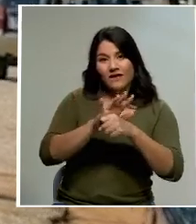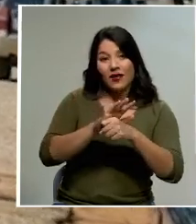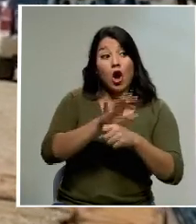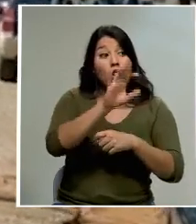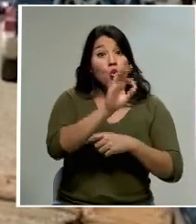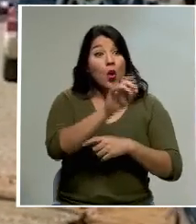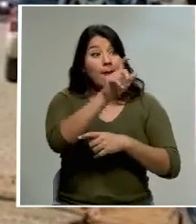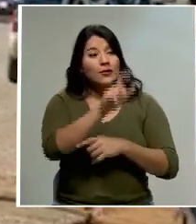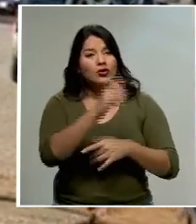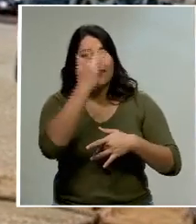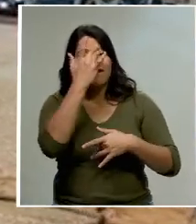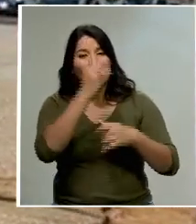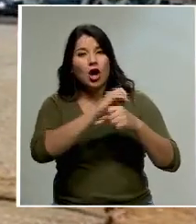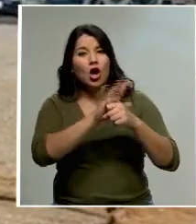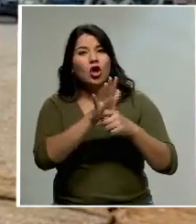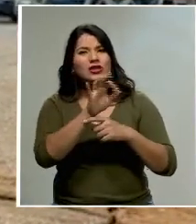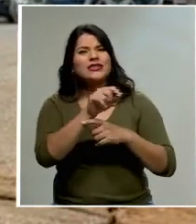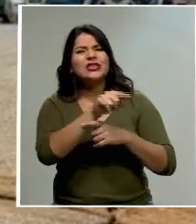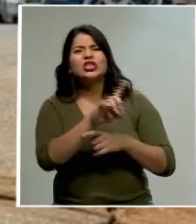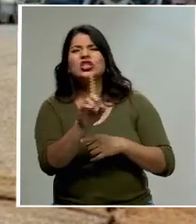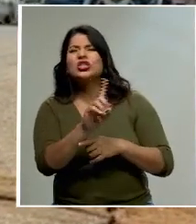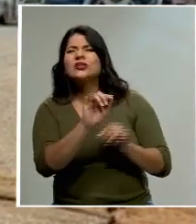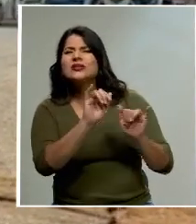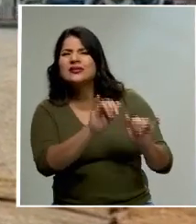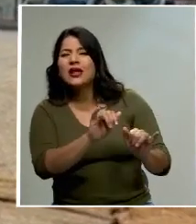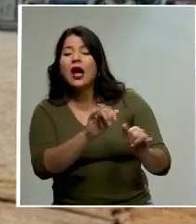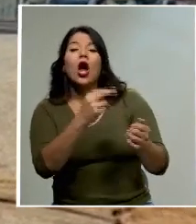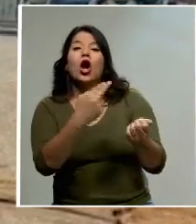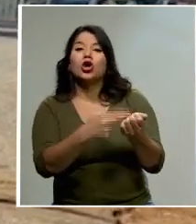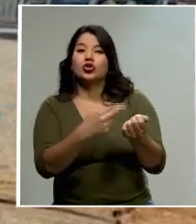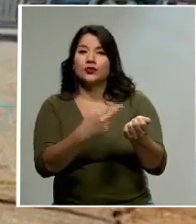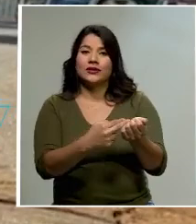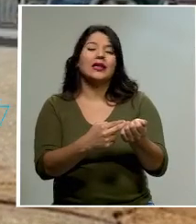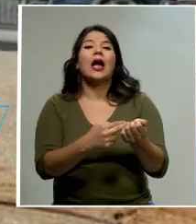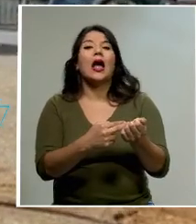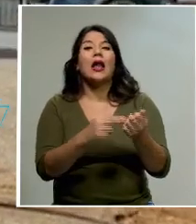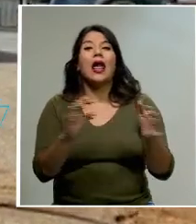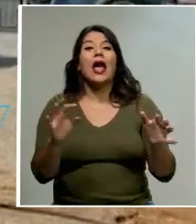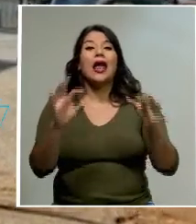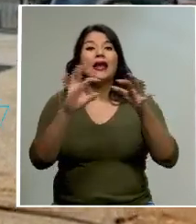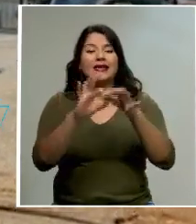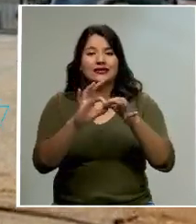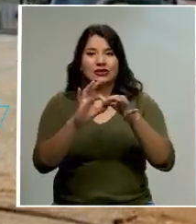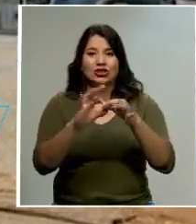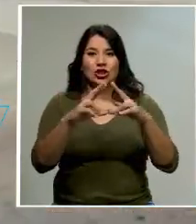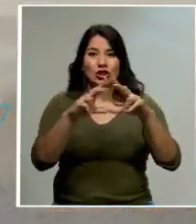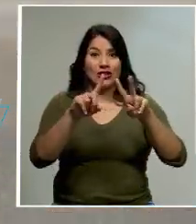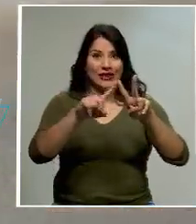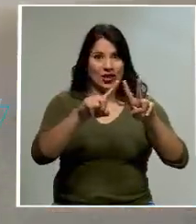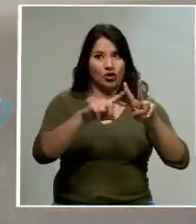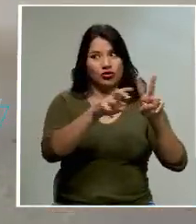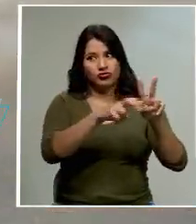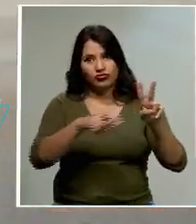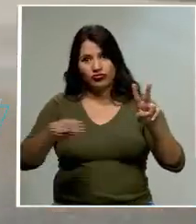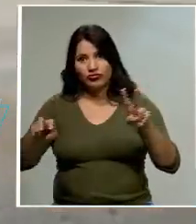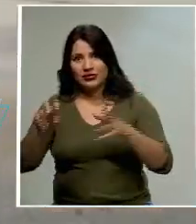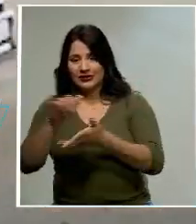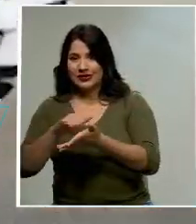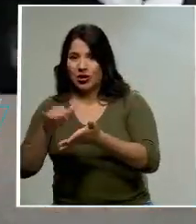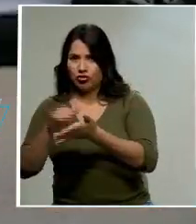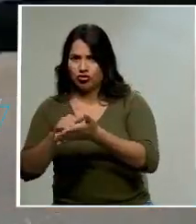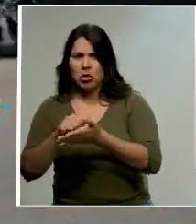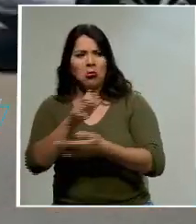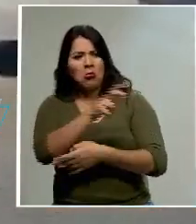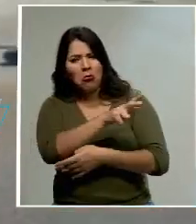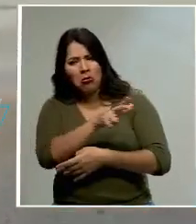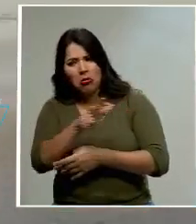pacientes con COVID-19 que permanecían internados en el hospital La Anexión de Nicoya. Durante el viaje los pacientes se mantuvieron